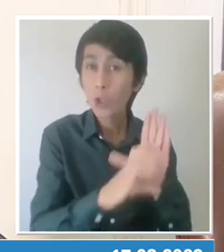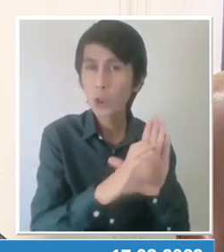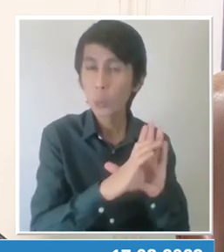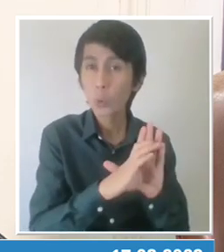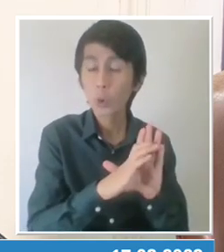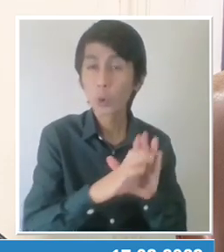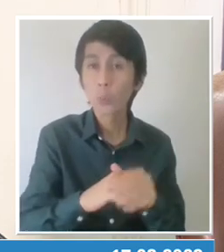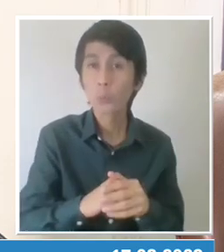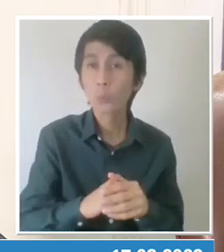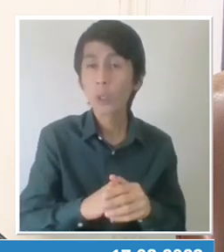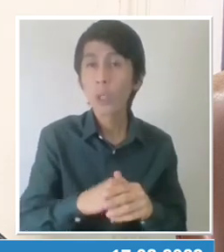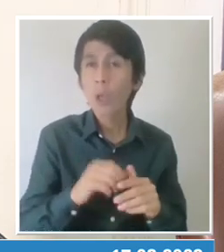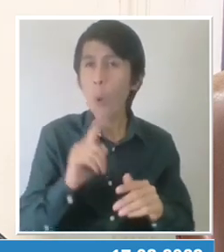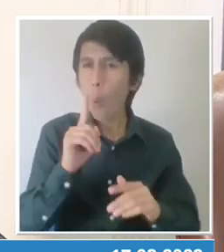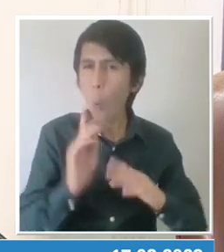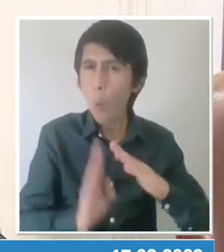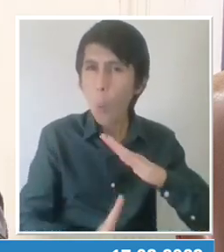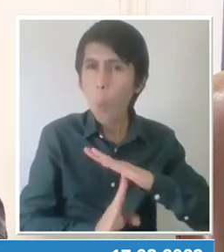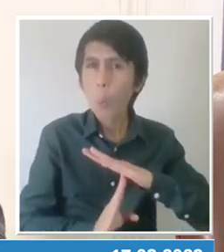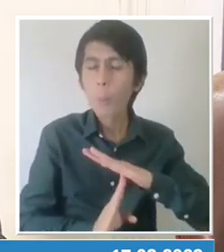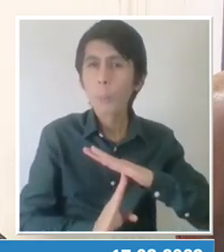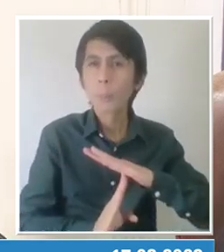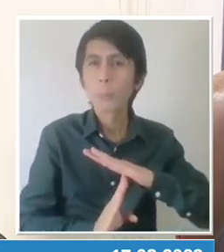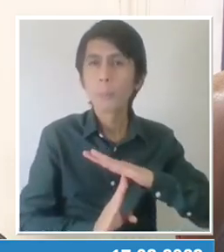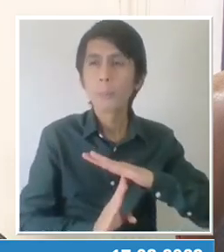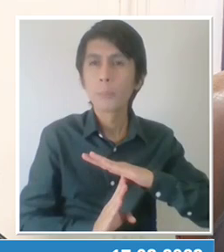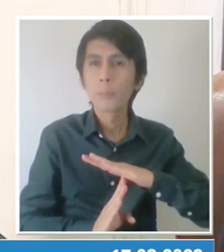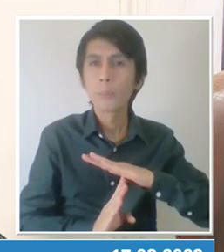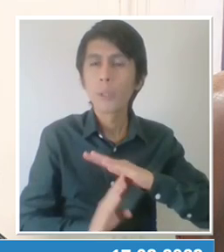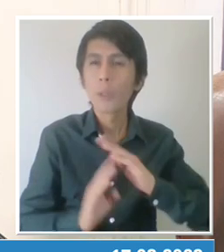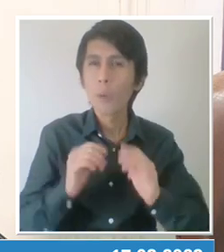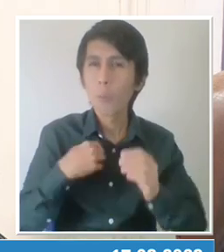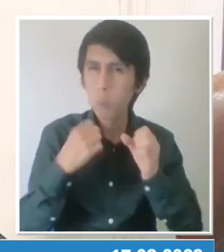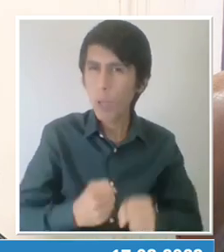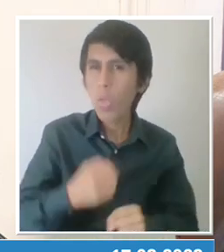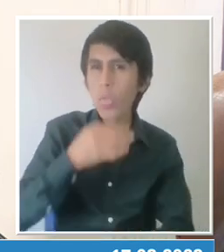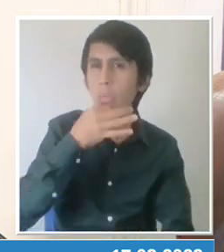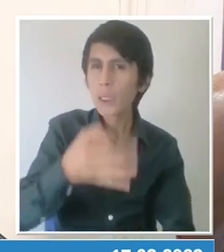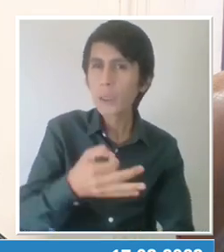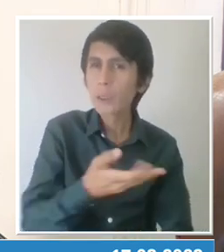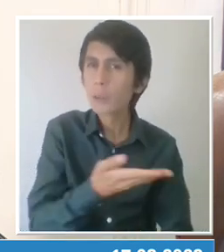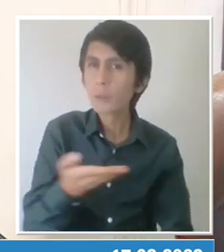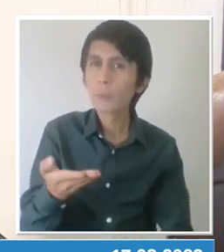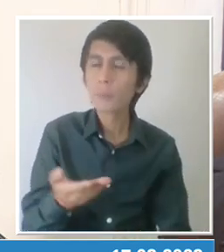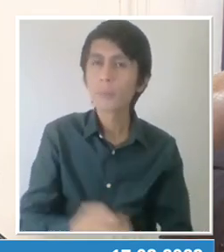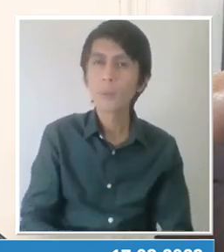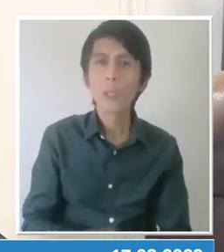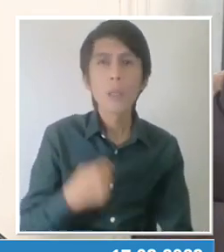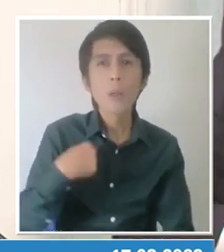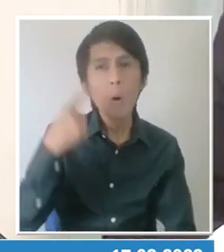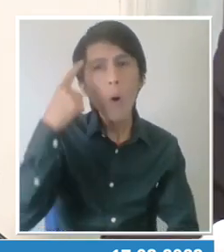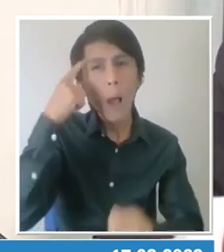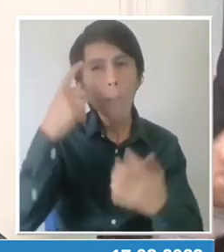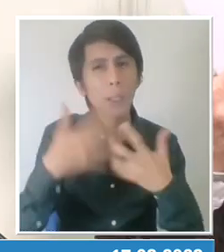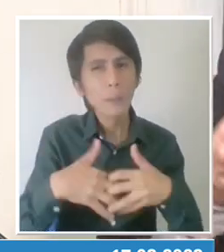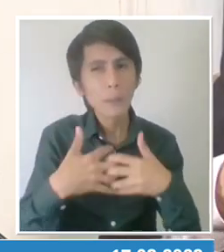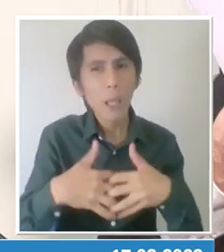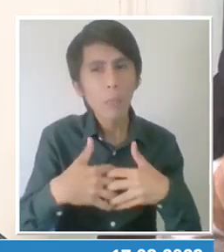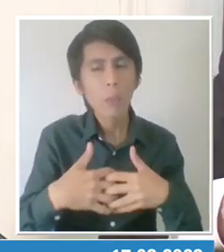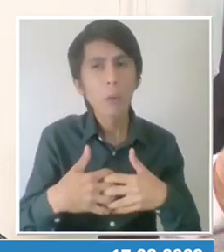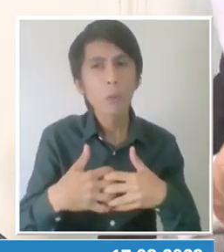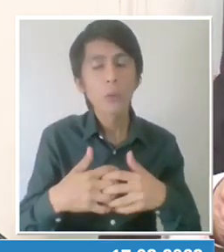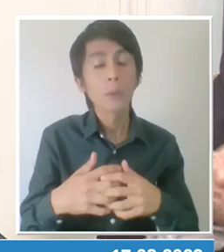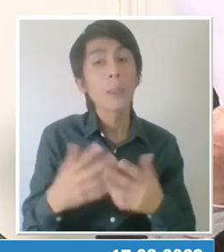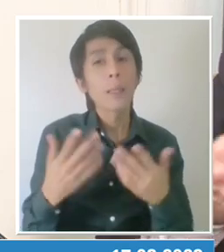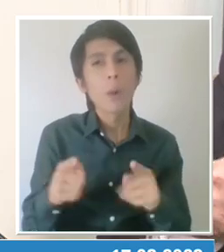me detengo entonces para decirles que he estado pensando, no solo a propósito de la invitación que ustedes me